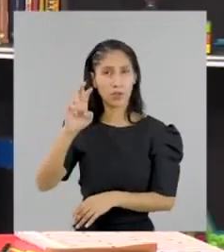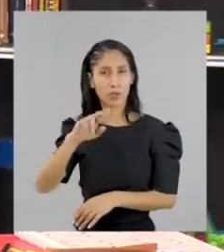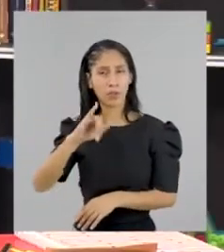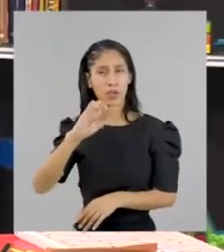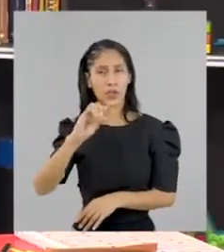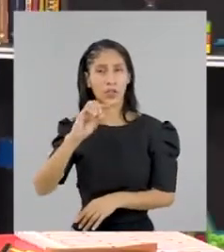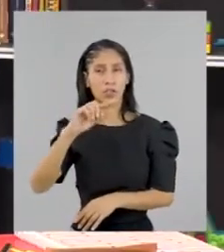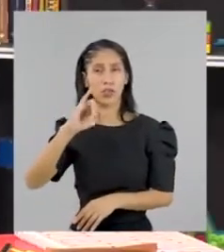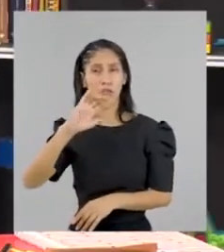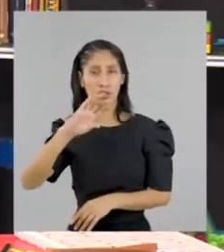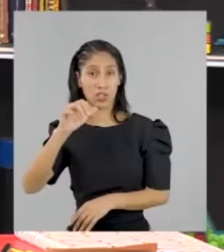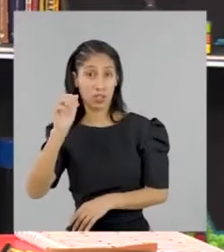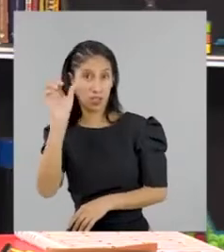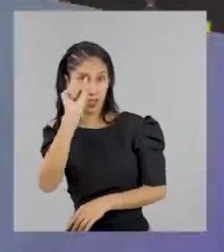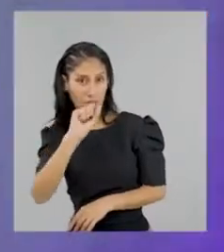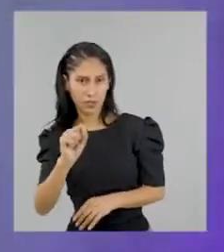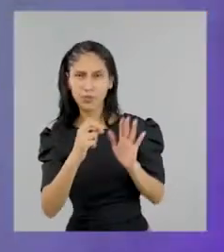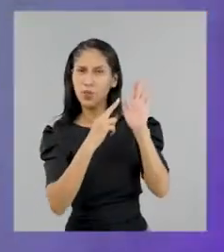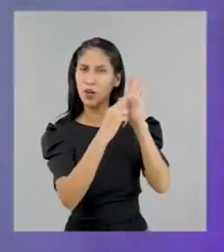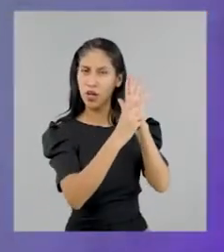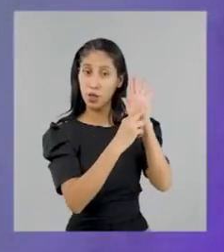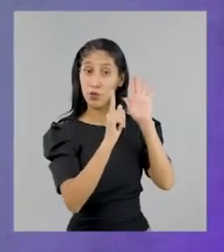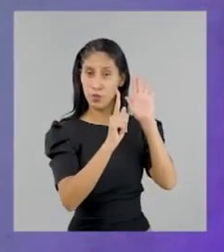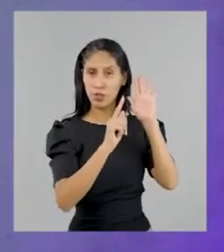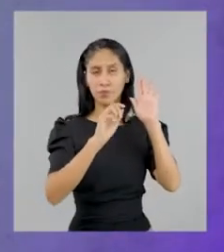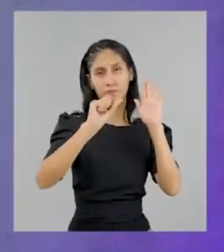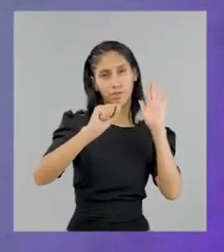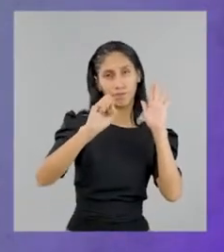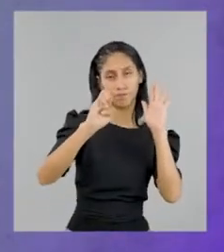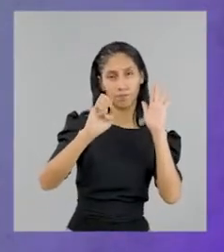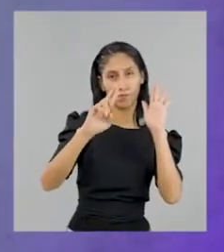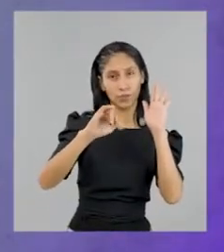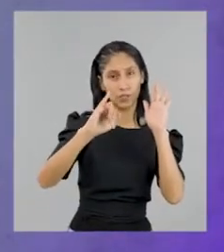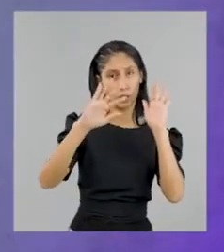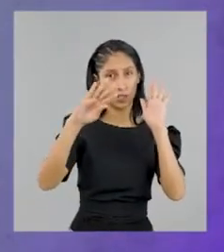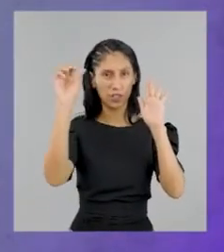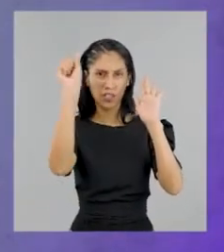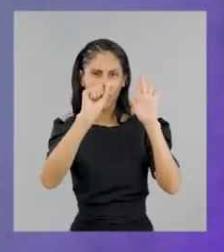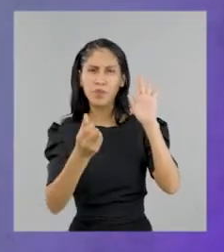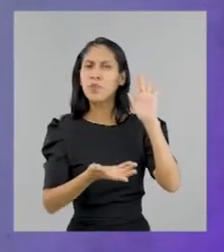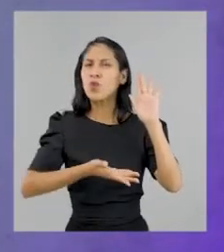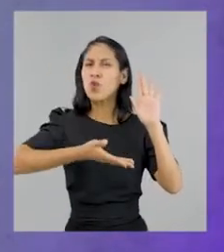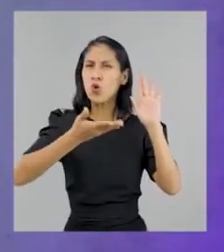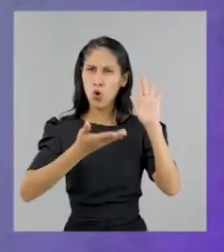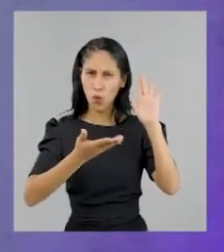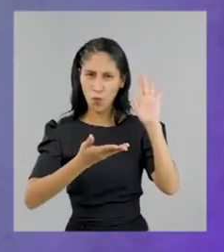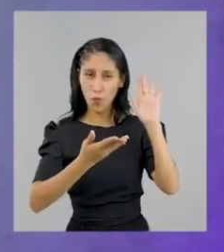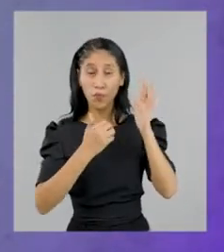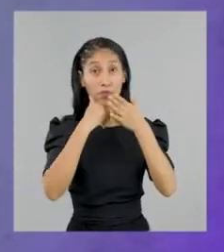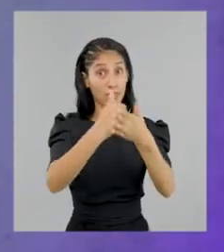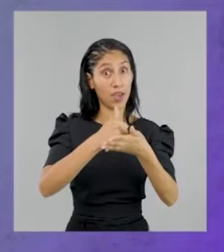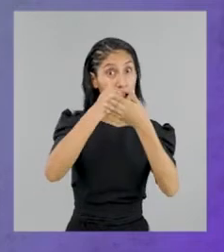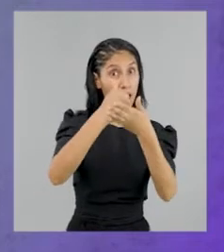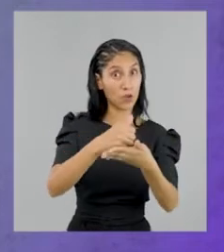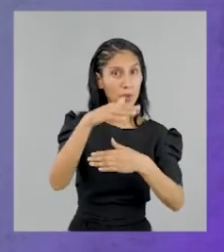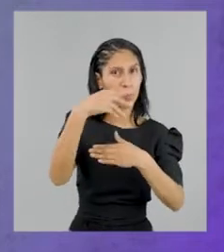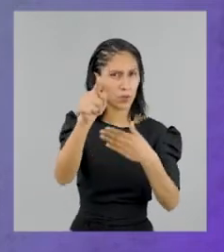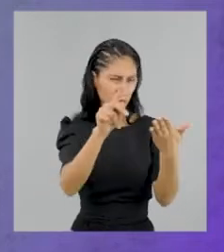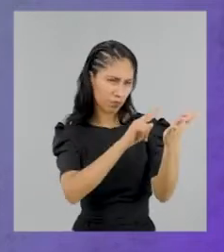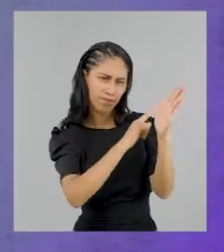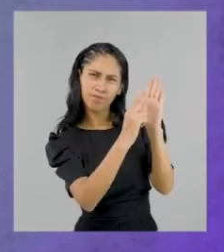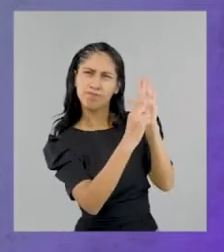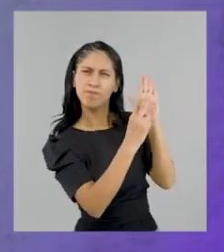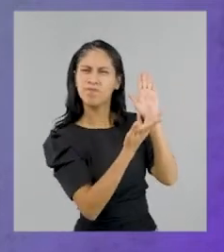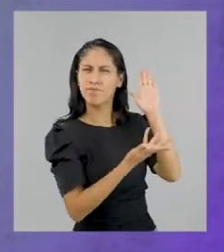su nombre, Serie de Fourier. Esta constituye la herramienta básica para analizar las funciones a través